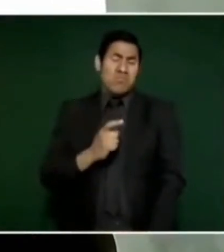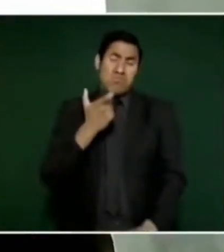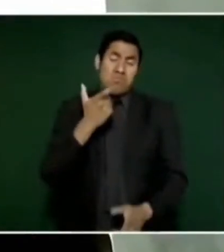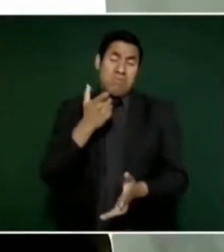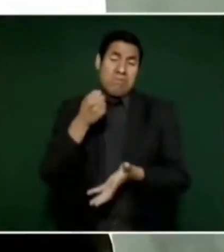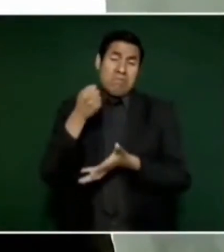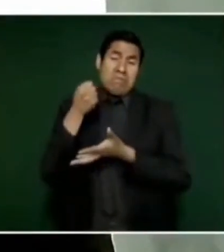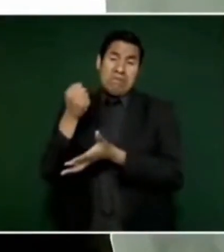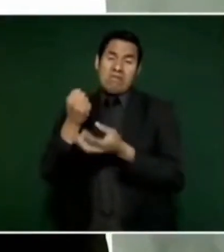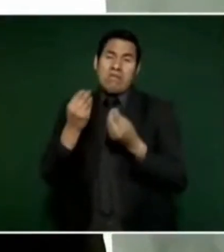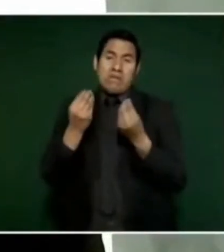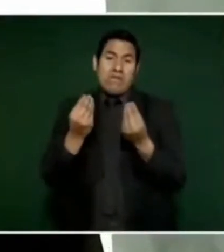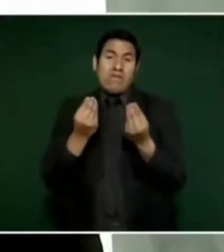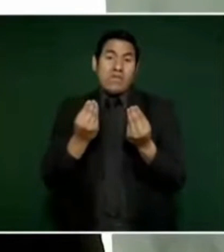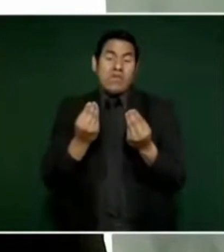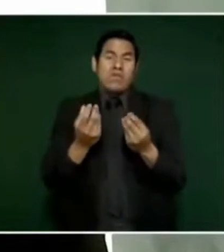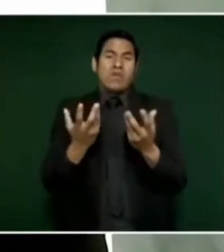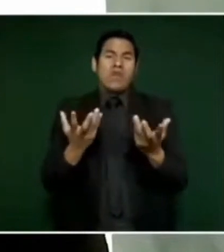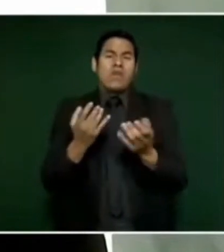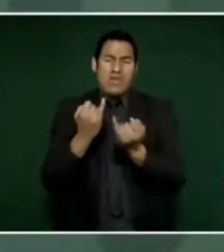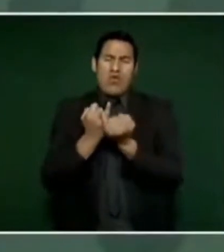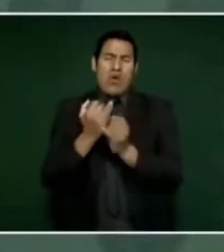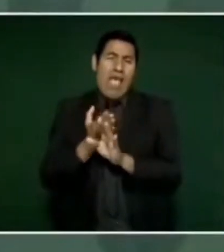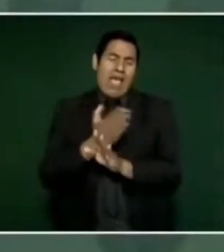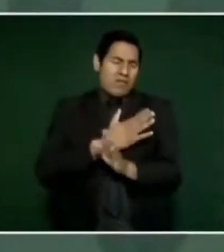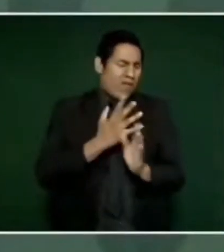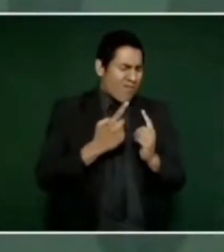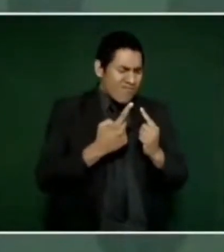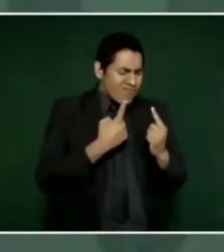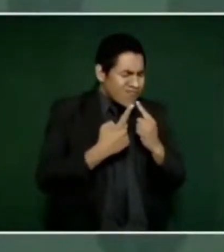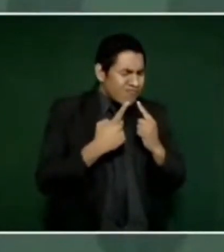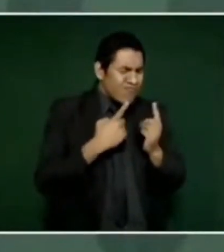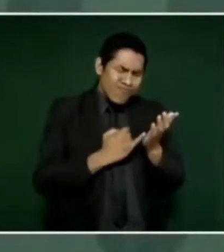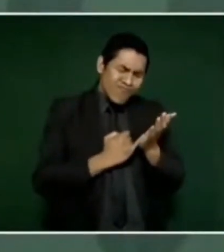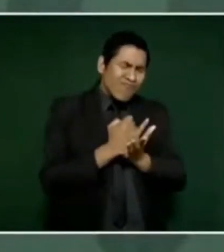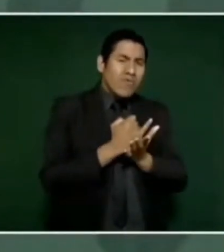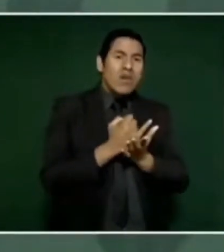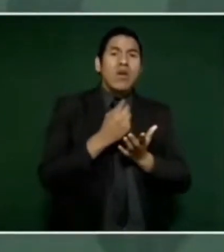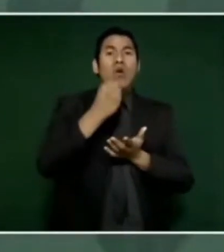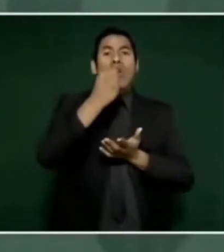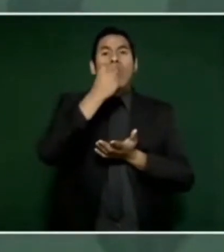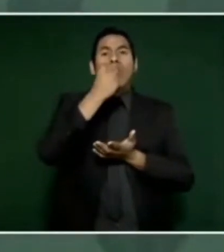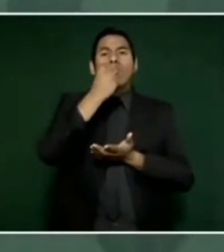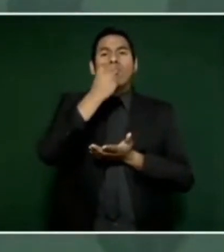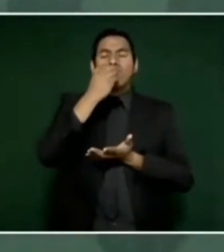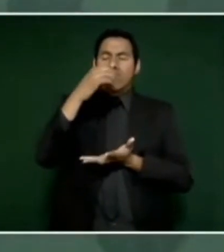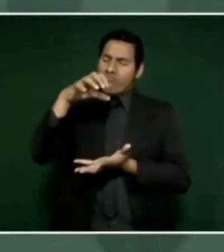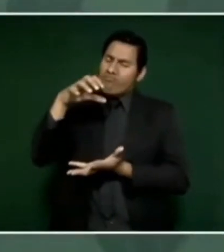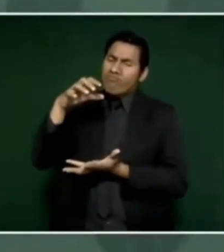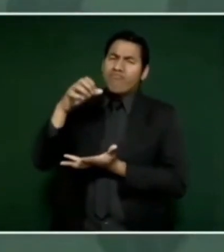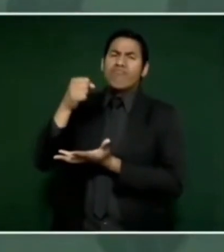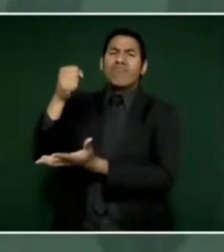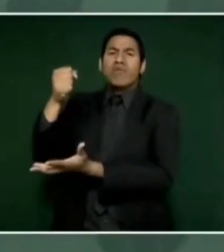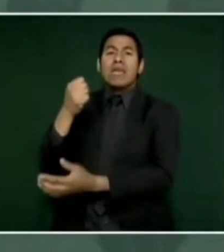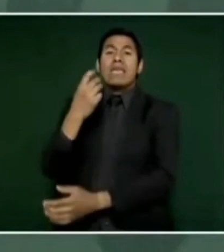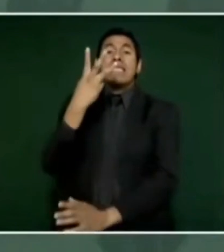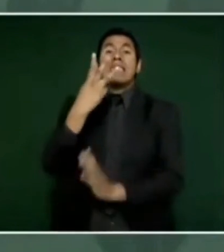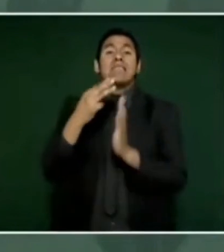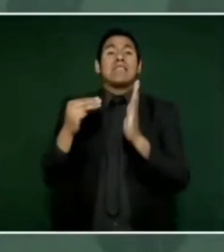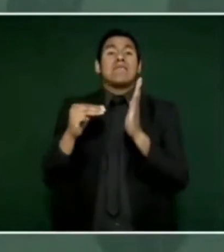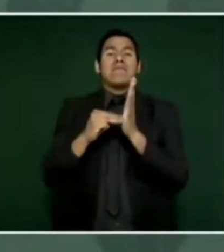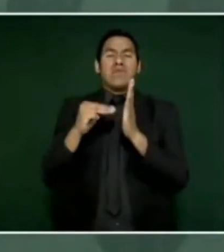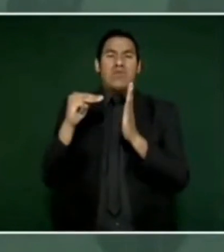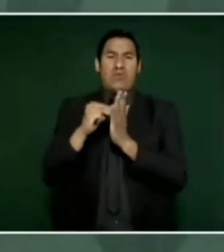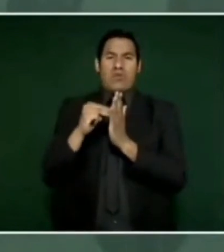Y ya se decidió entregar 3 millones de canastas con 24